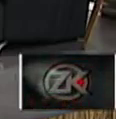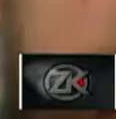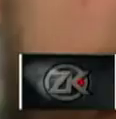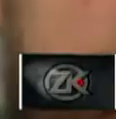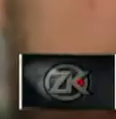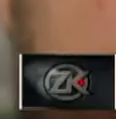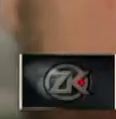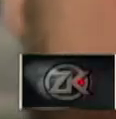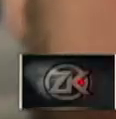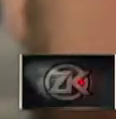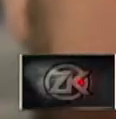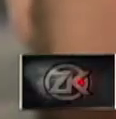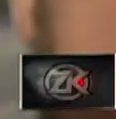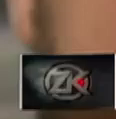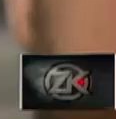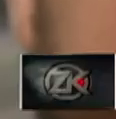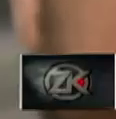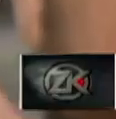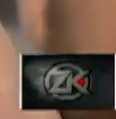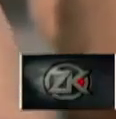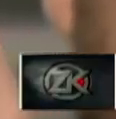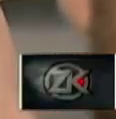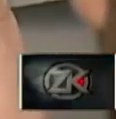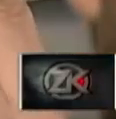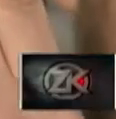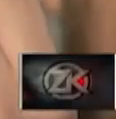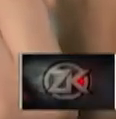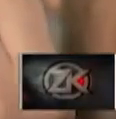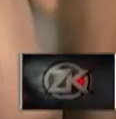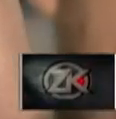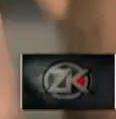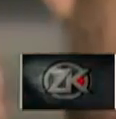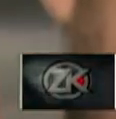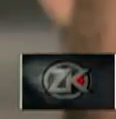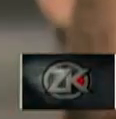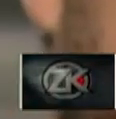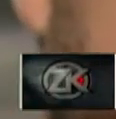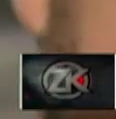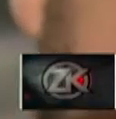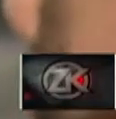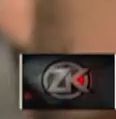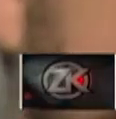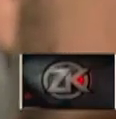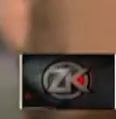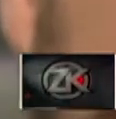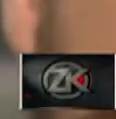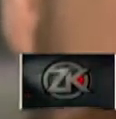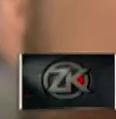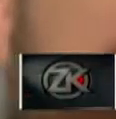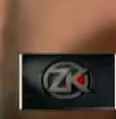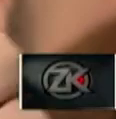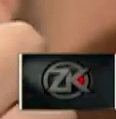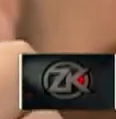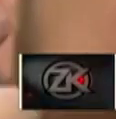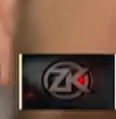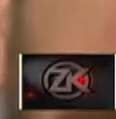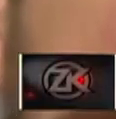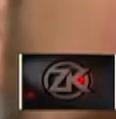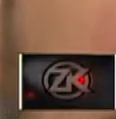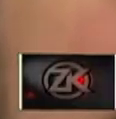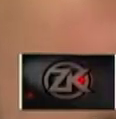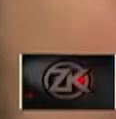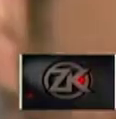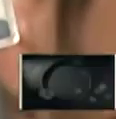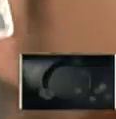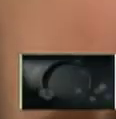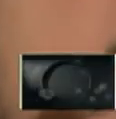cálmate. ¿Verdad? Y también tiene la cédula en la que como que llegaste borracho al Saino a tomarte la foto, ¿no? Claro. La que Guaidó